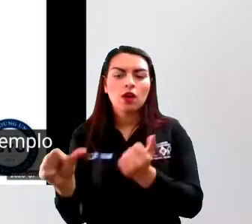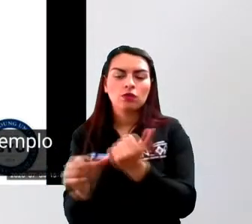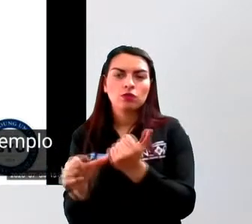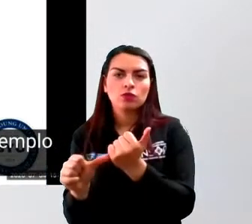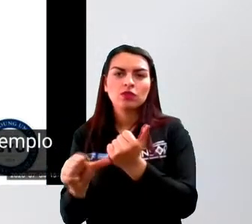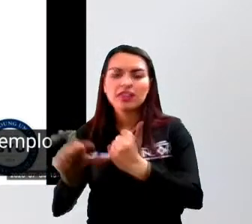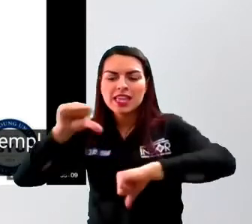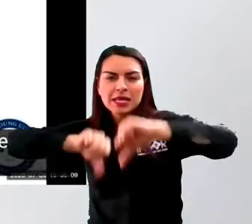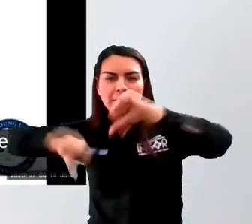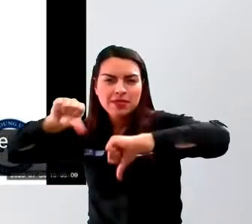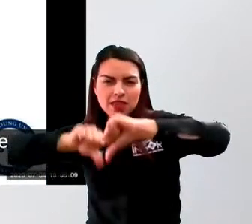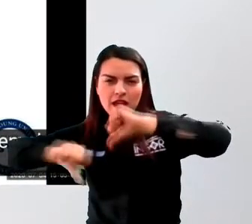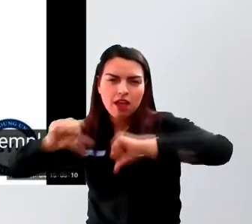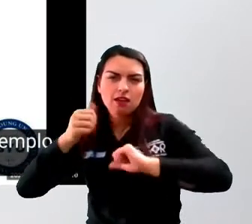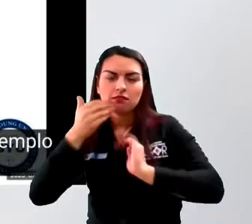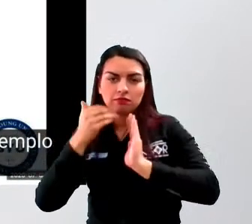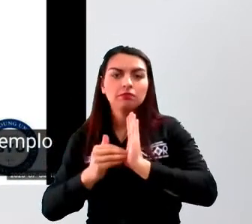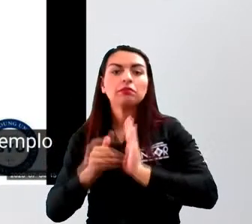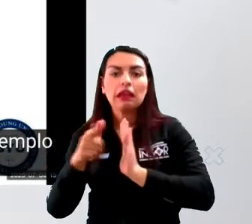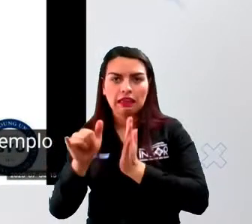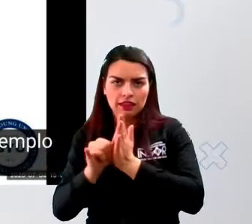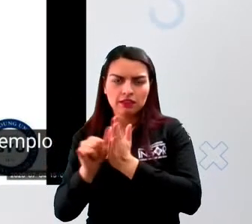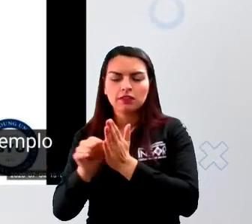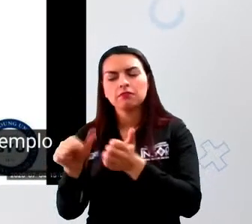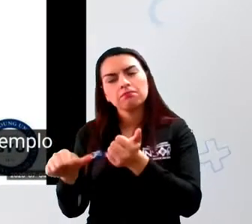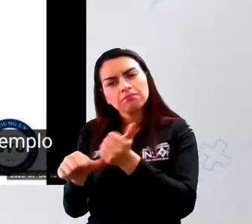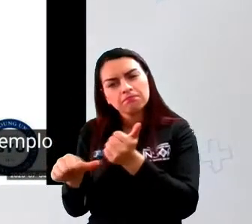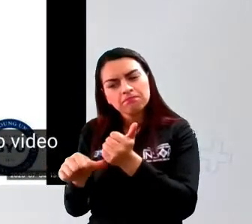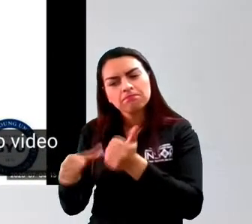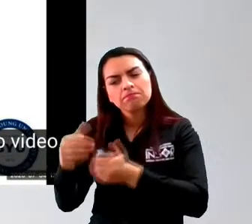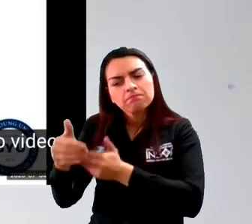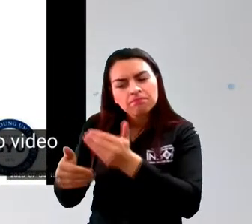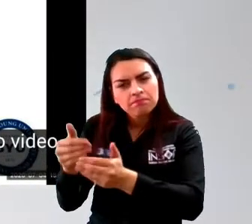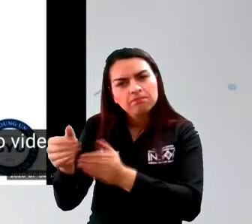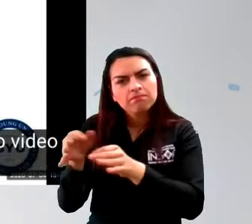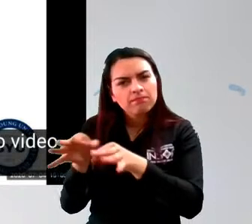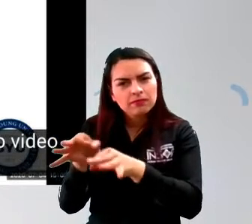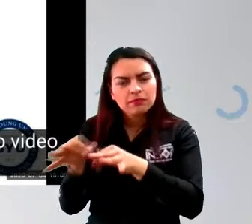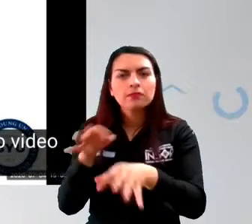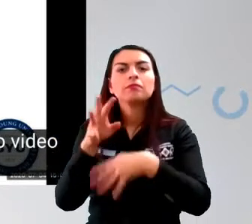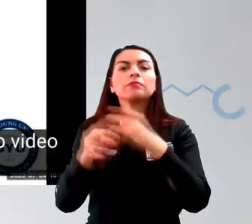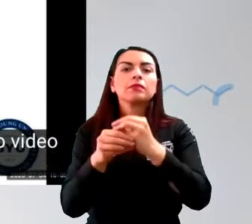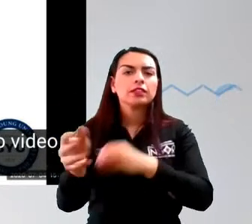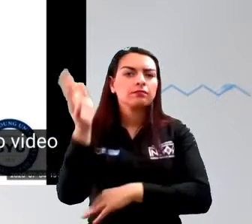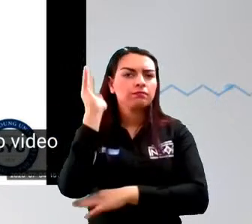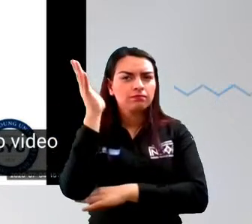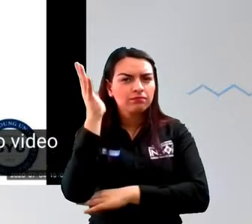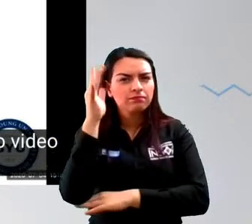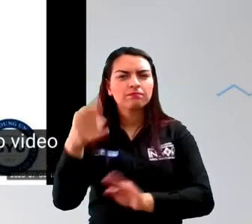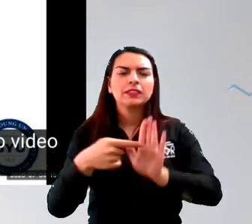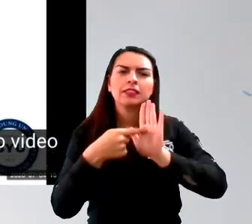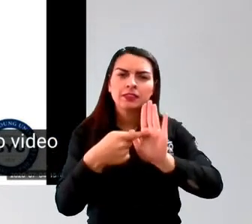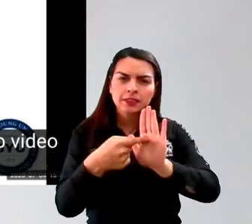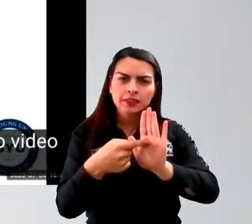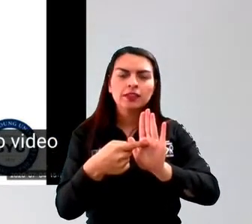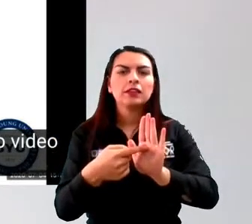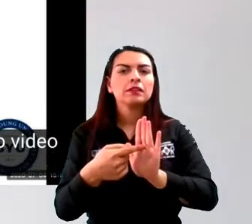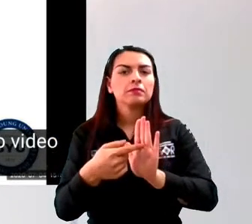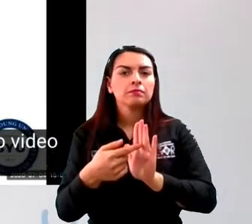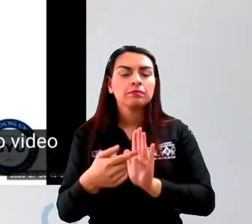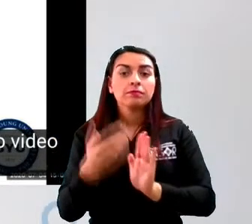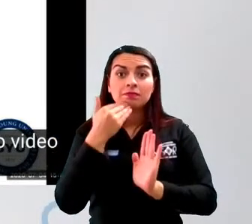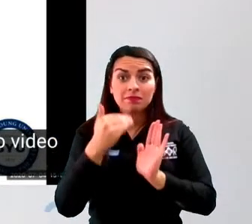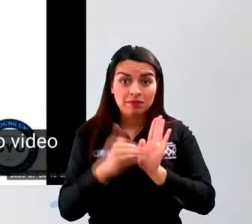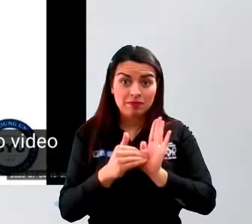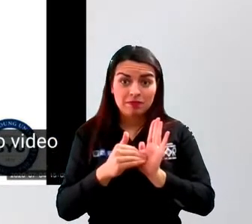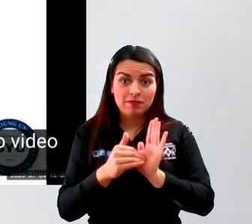en BYU. También cabe hacer breves presentaciones y demostraciones. Aquí hay un ejemplo en el que